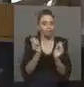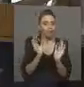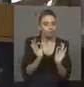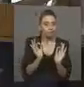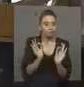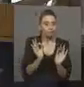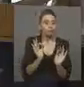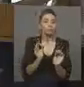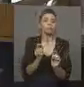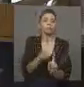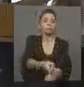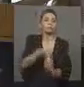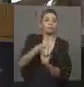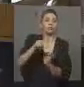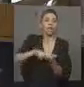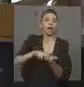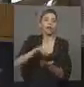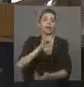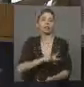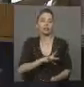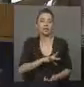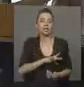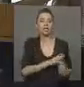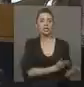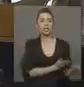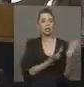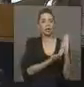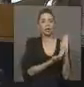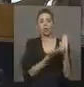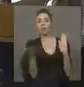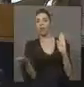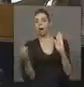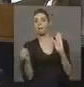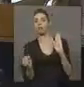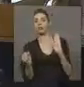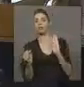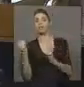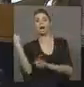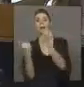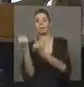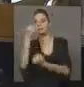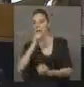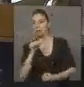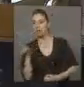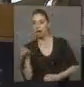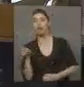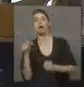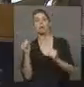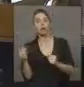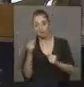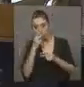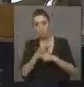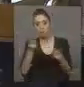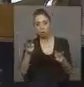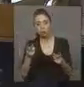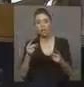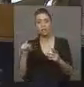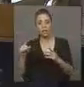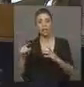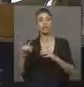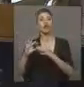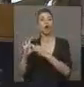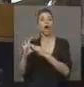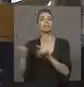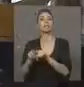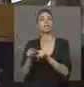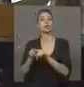de la realidad del país, se le está dando una ocasión al sector privado, que es demostrar que realmente son el motor del